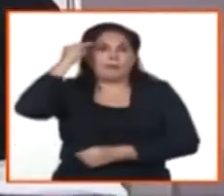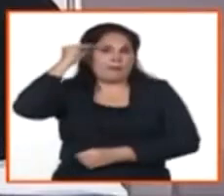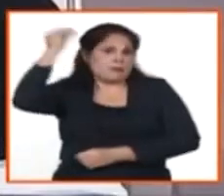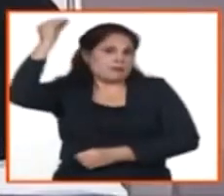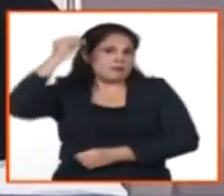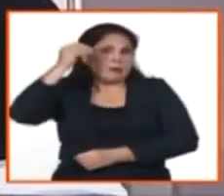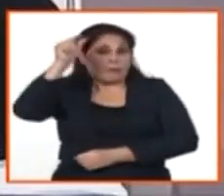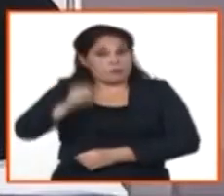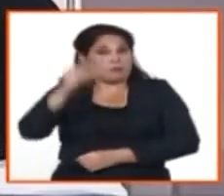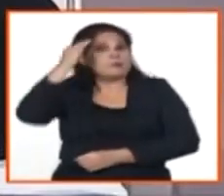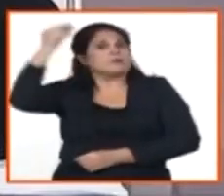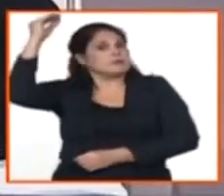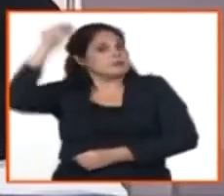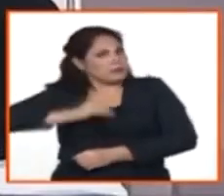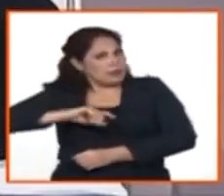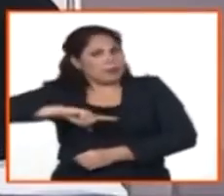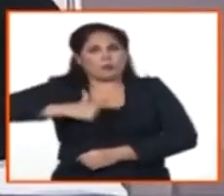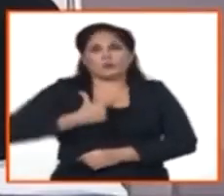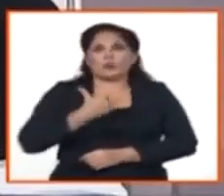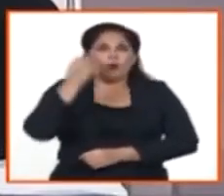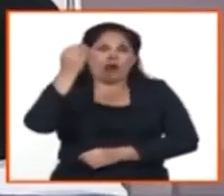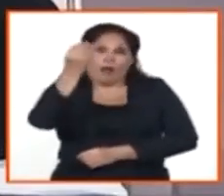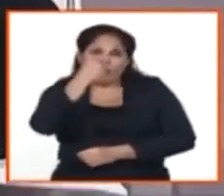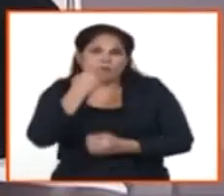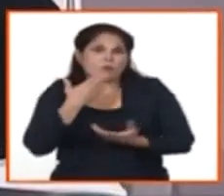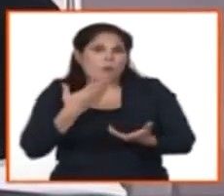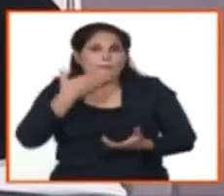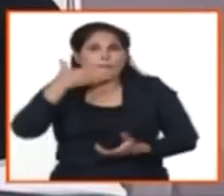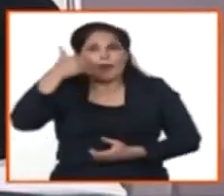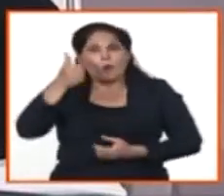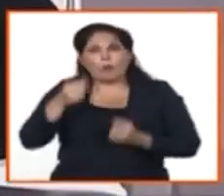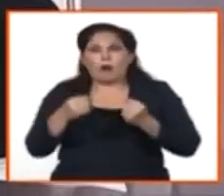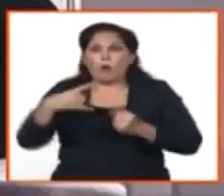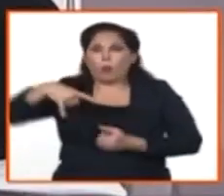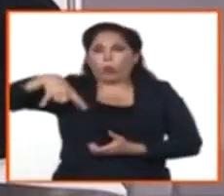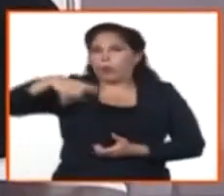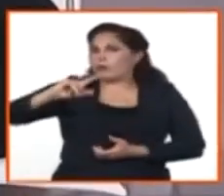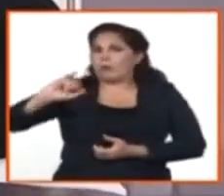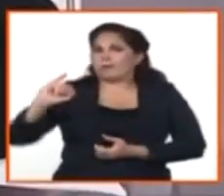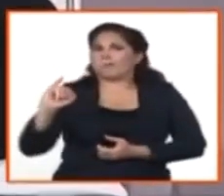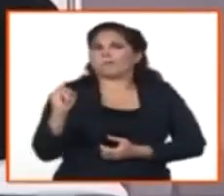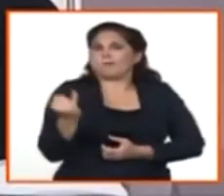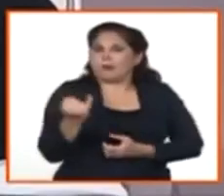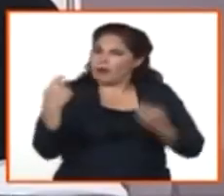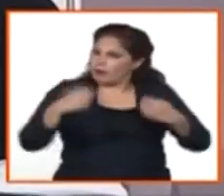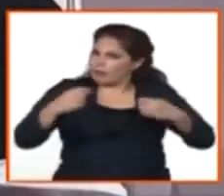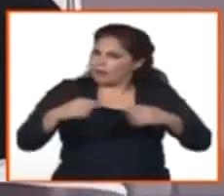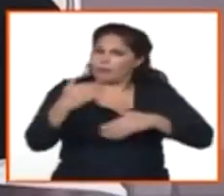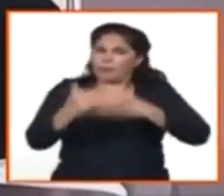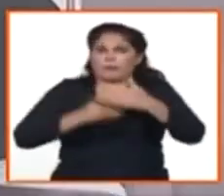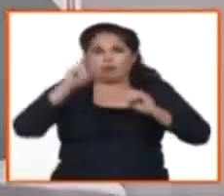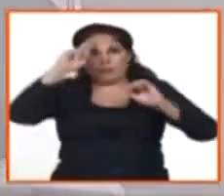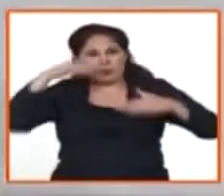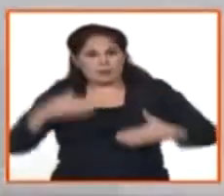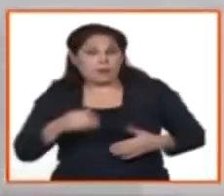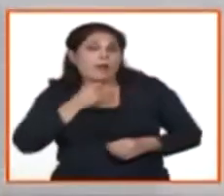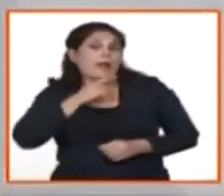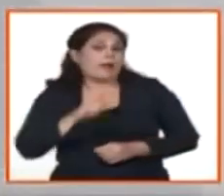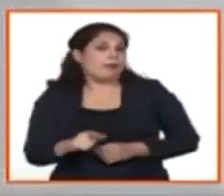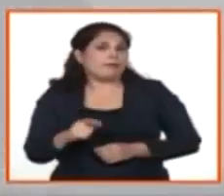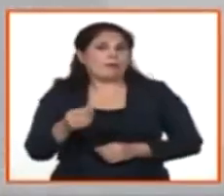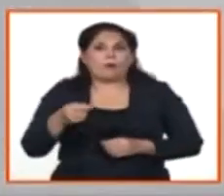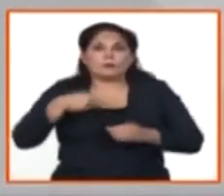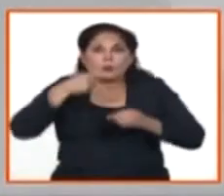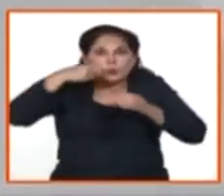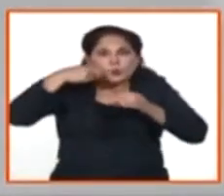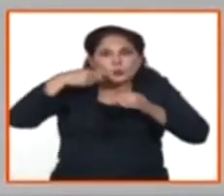la cultura alimentaria de nuestra población, por supuesto, para enfrentar también los problemas de salud que vienen de la mano con una